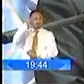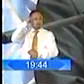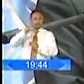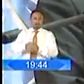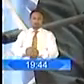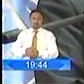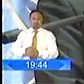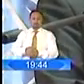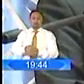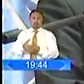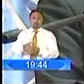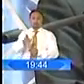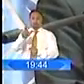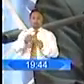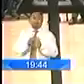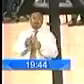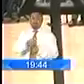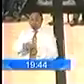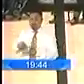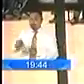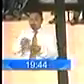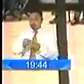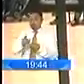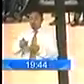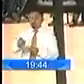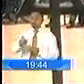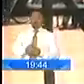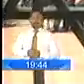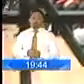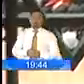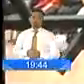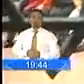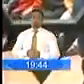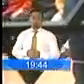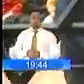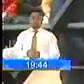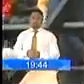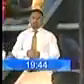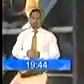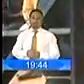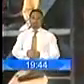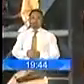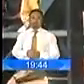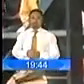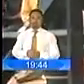y con los cuales eran identificados por los nazis. En Quito informó Andrea Orbe.